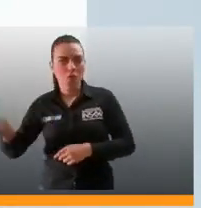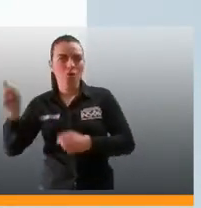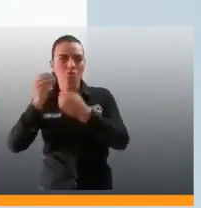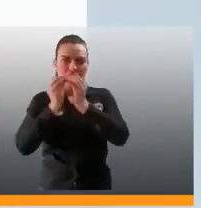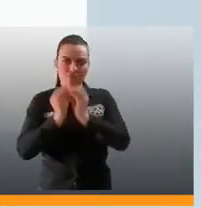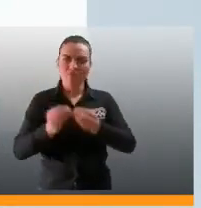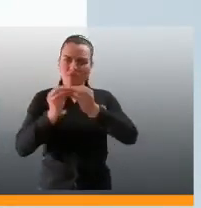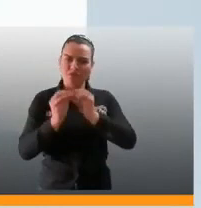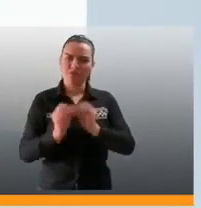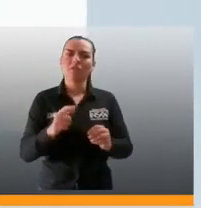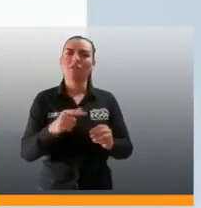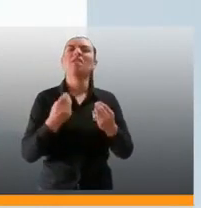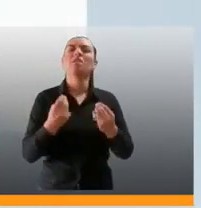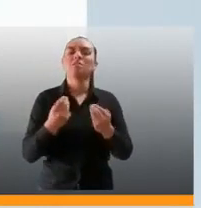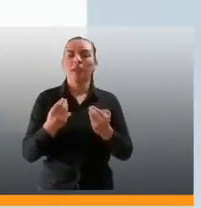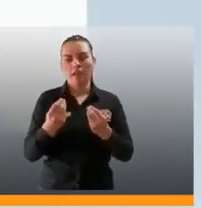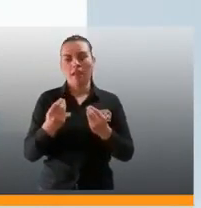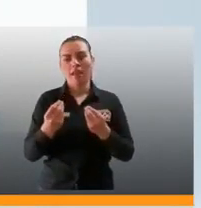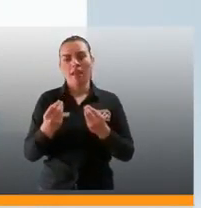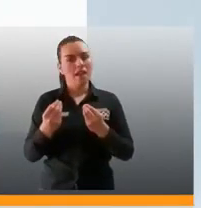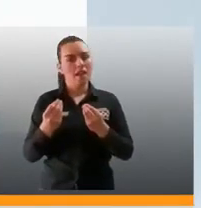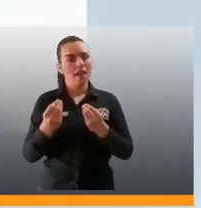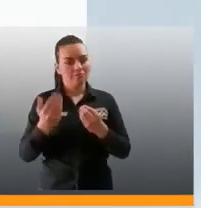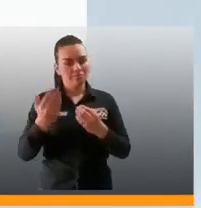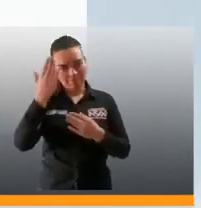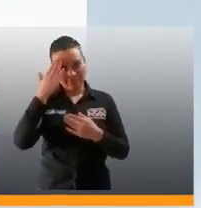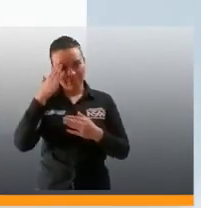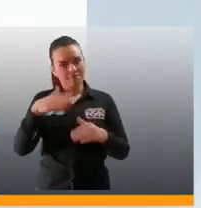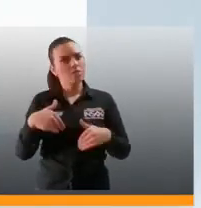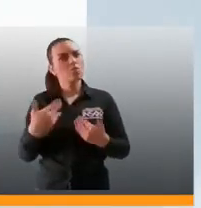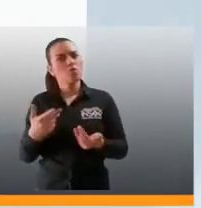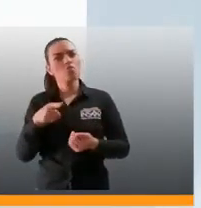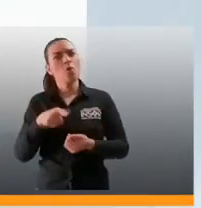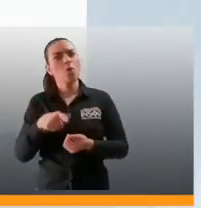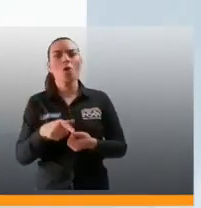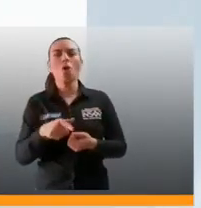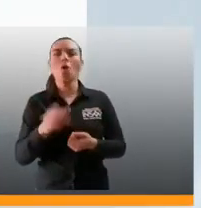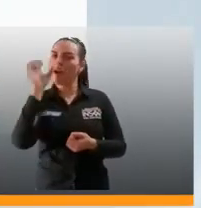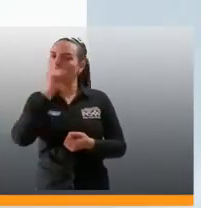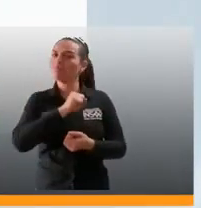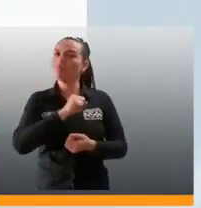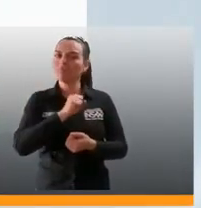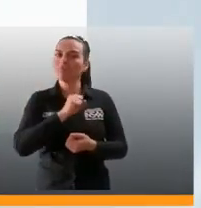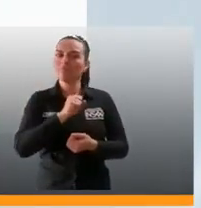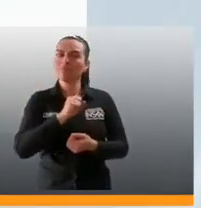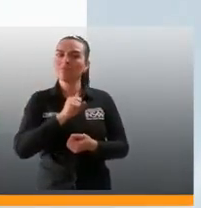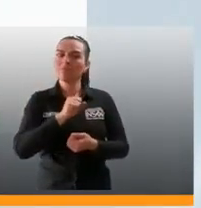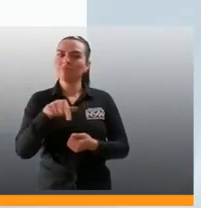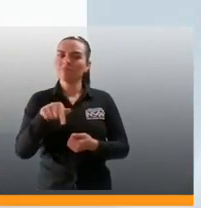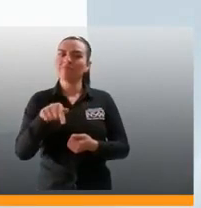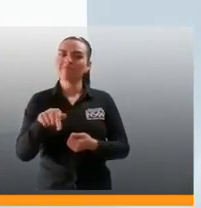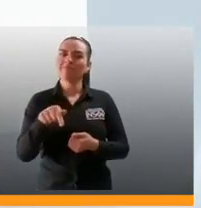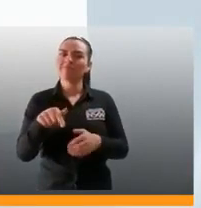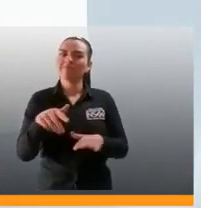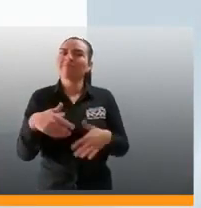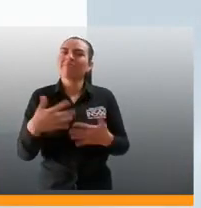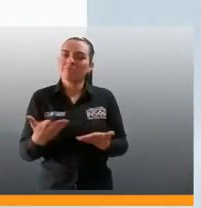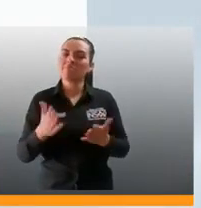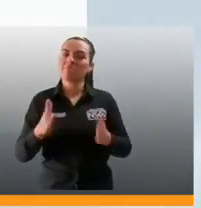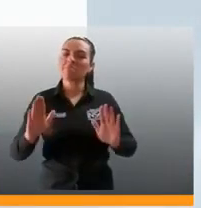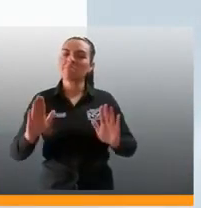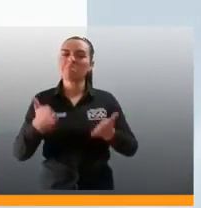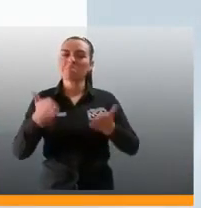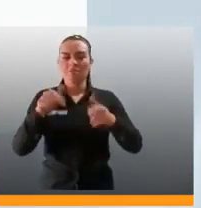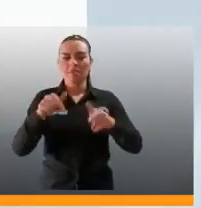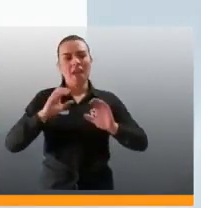se resuelva y demás. Y como les digo, evitar en la mayoría pues, que no se vuelva una clase magistral, sino que